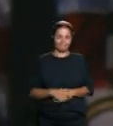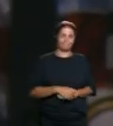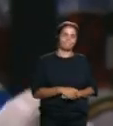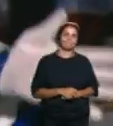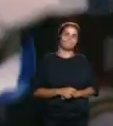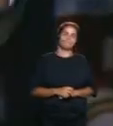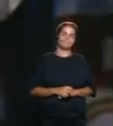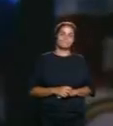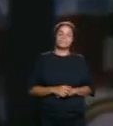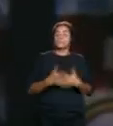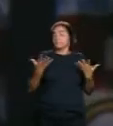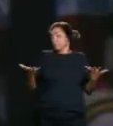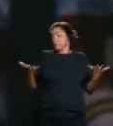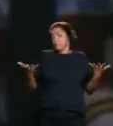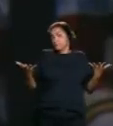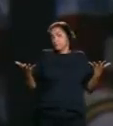Y bueno,